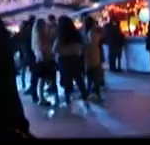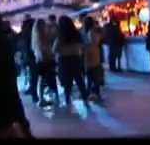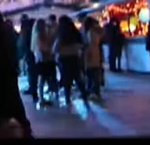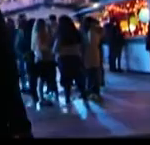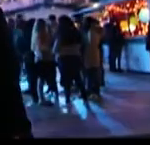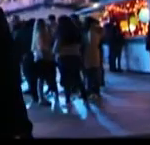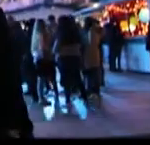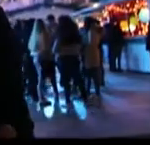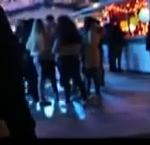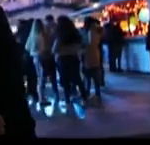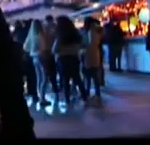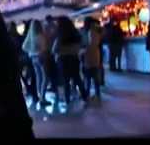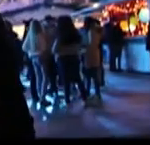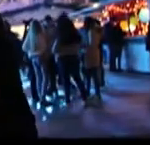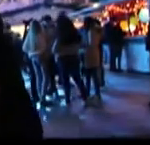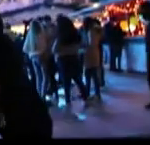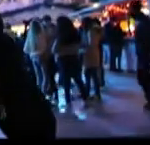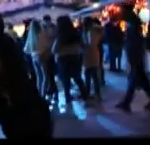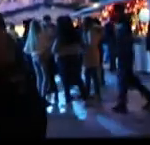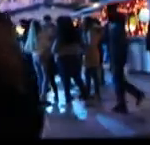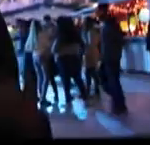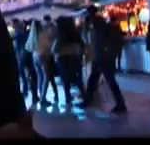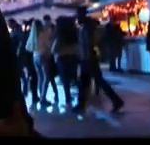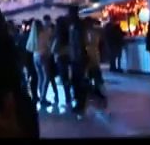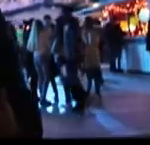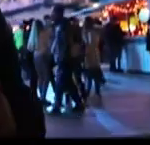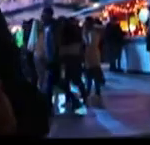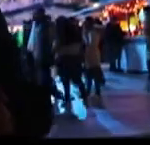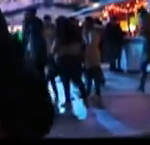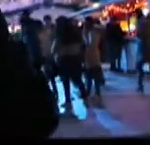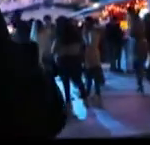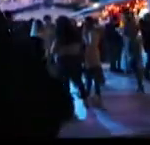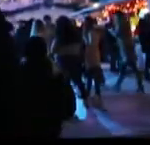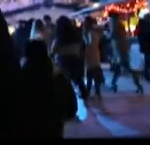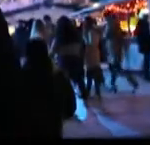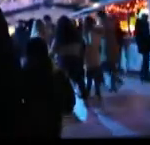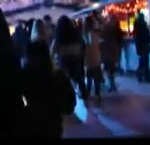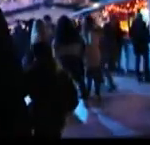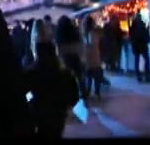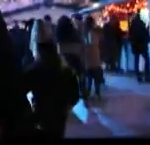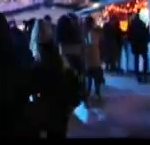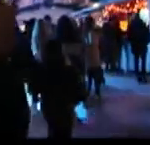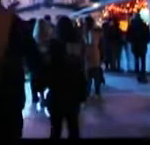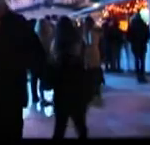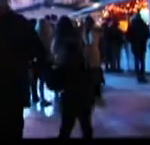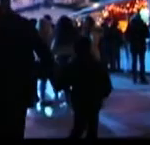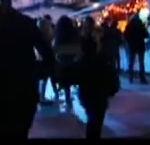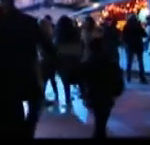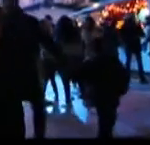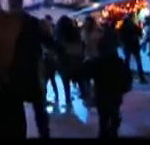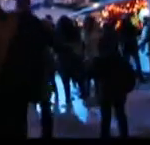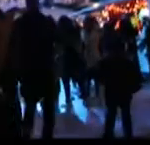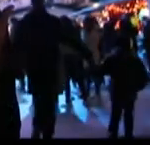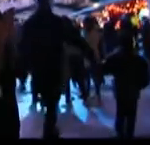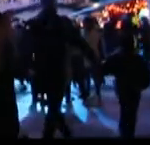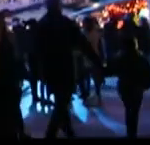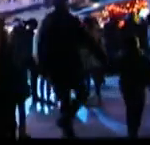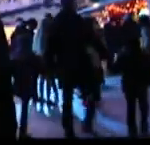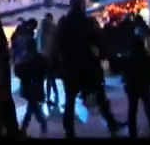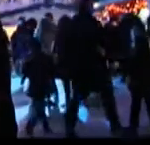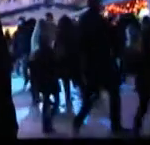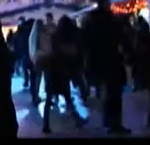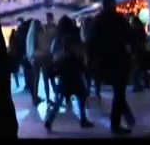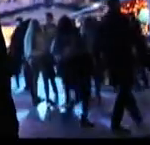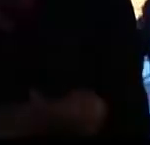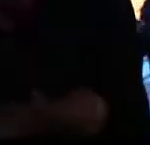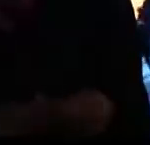aún no me la creo. Es realmente sorprendente que hace un año estaba de seguro en la escuela en